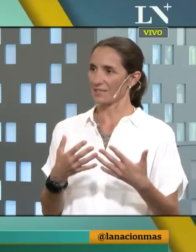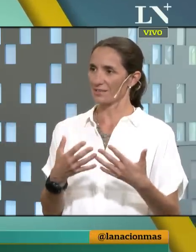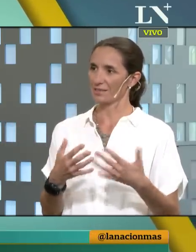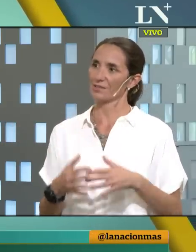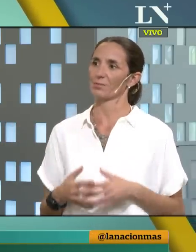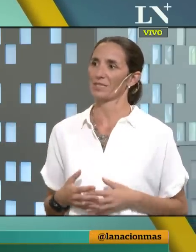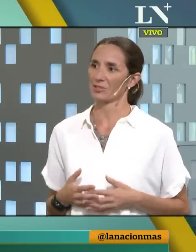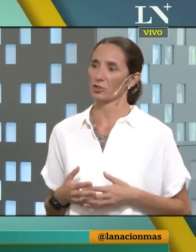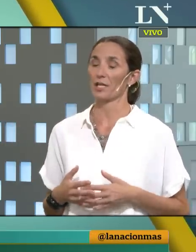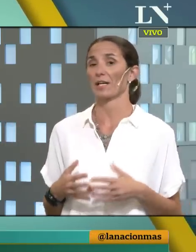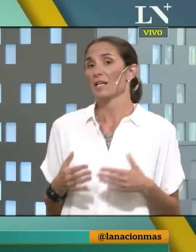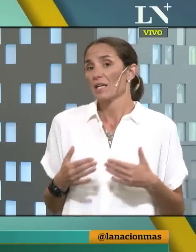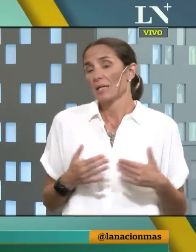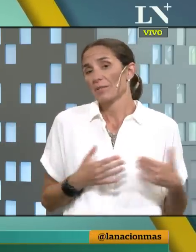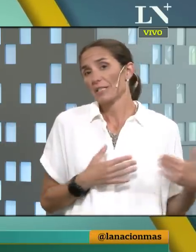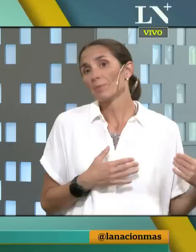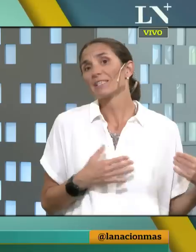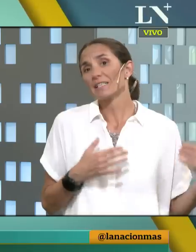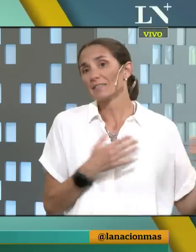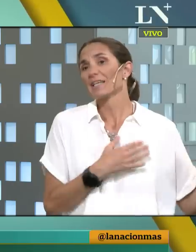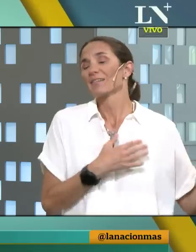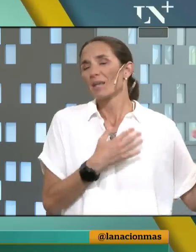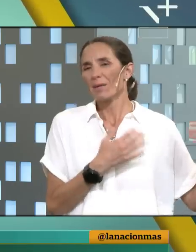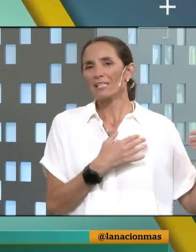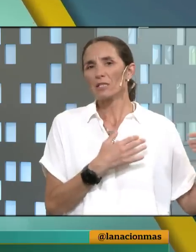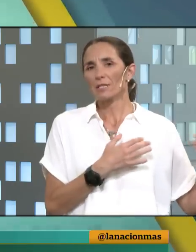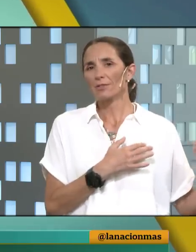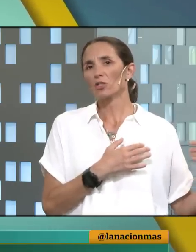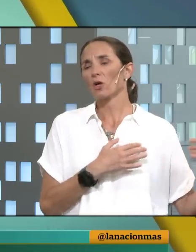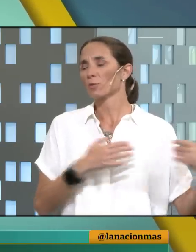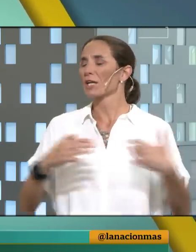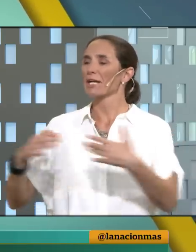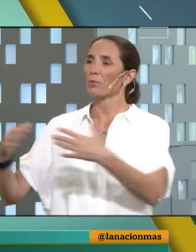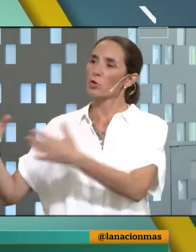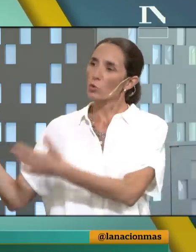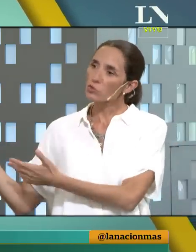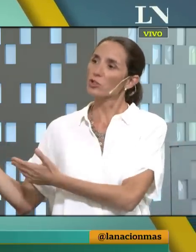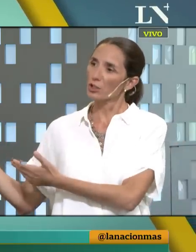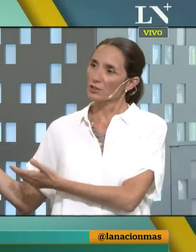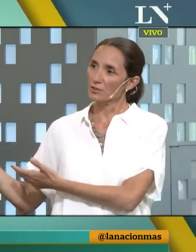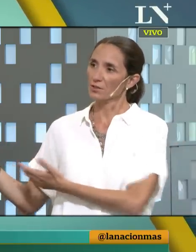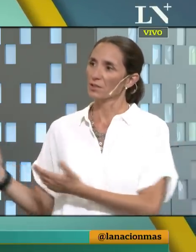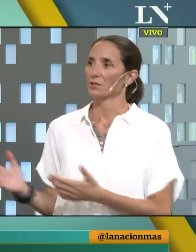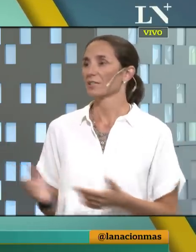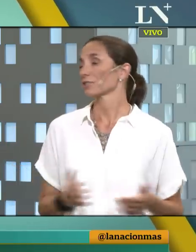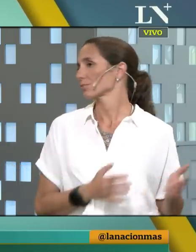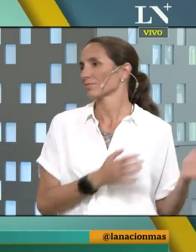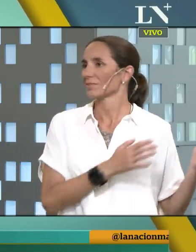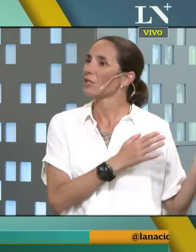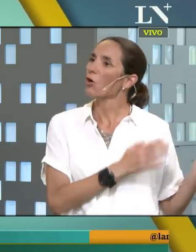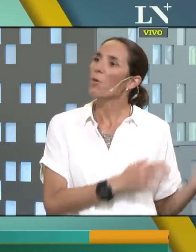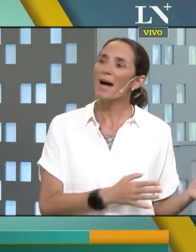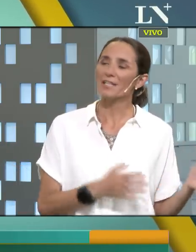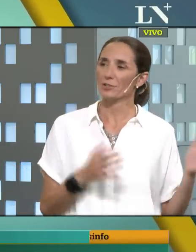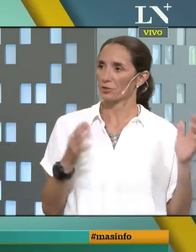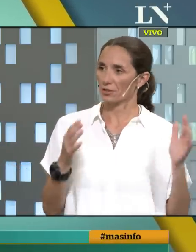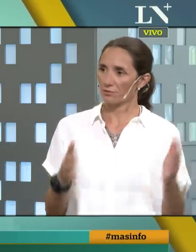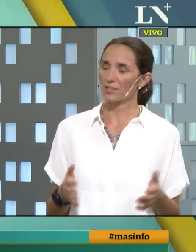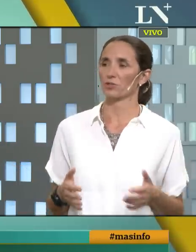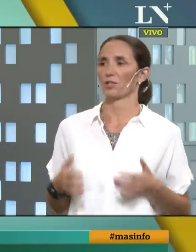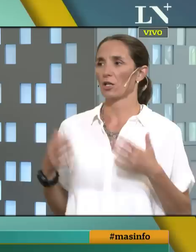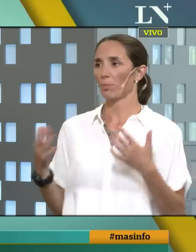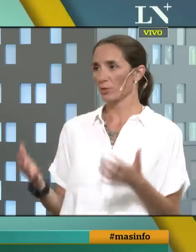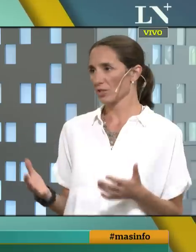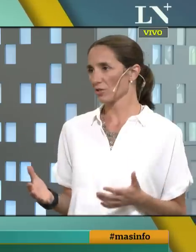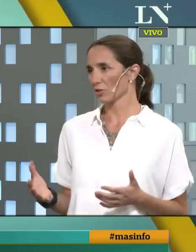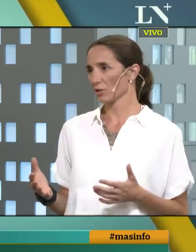la crisis venezolana. Evidentemente es, más que un elemento, es como una evolución de los varios